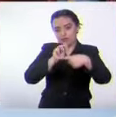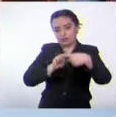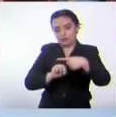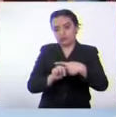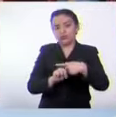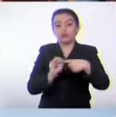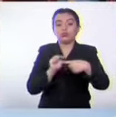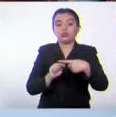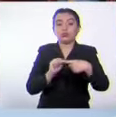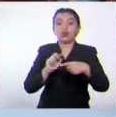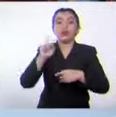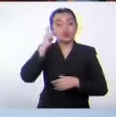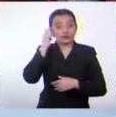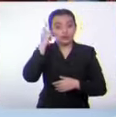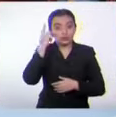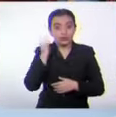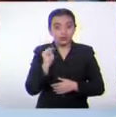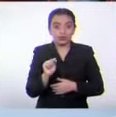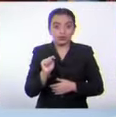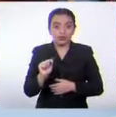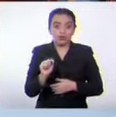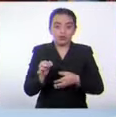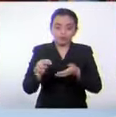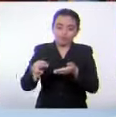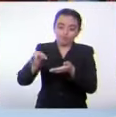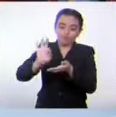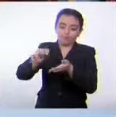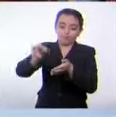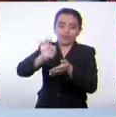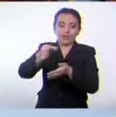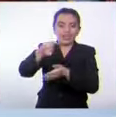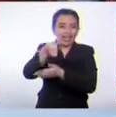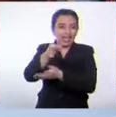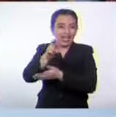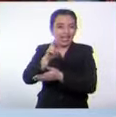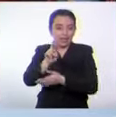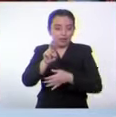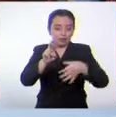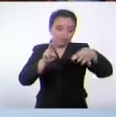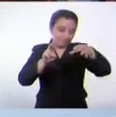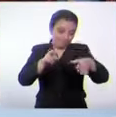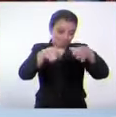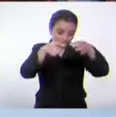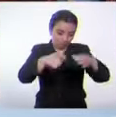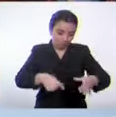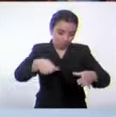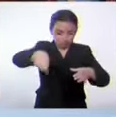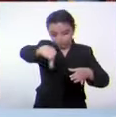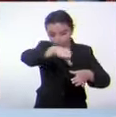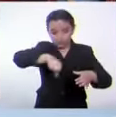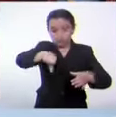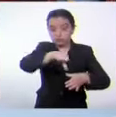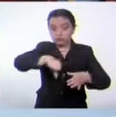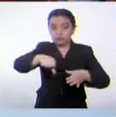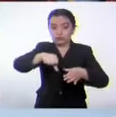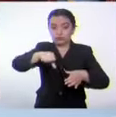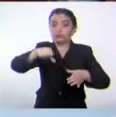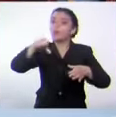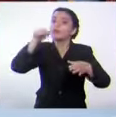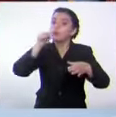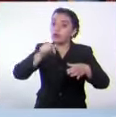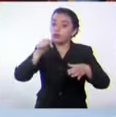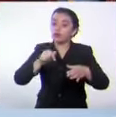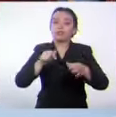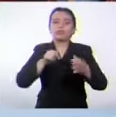de soluto que se encuentran disueltos en 100 gramos de disolución. Para calcularlo utilizaremos